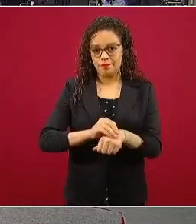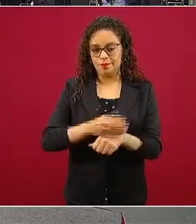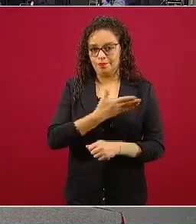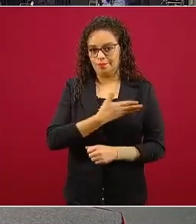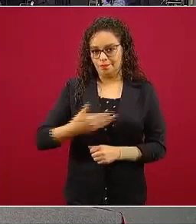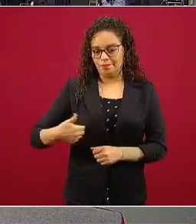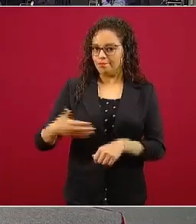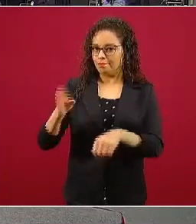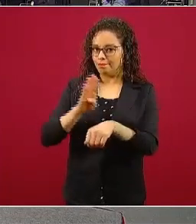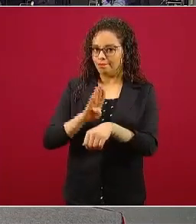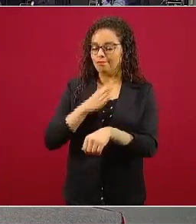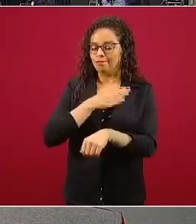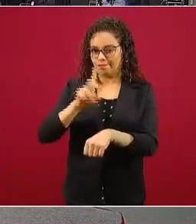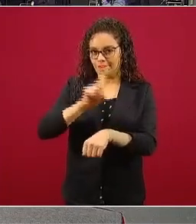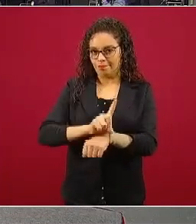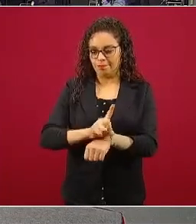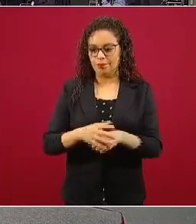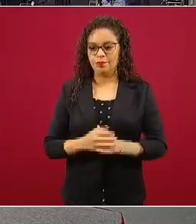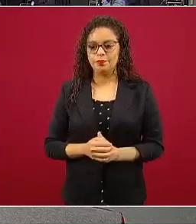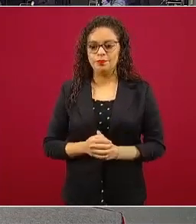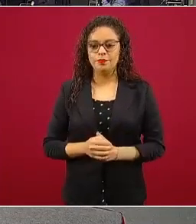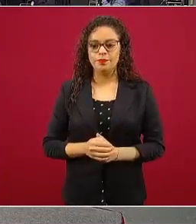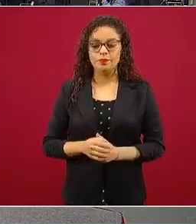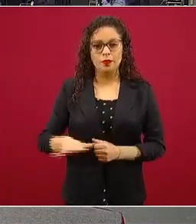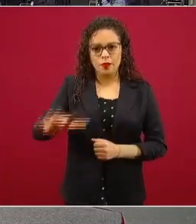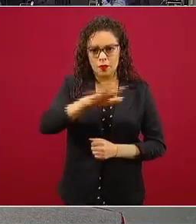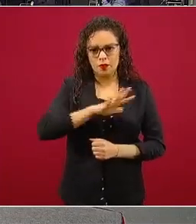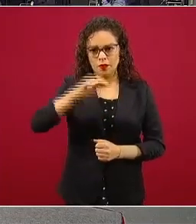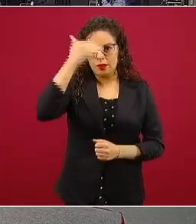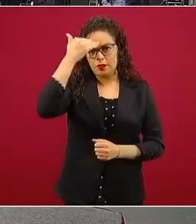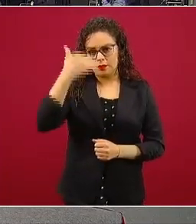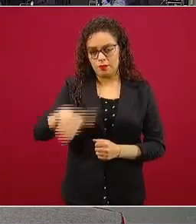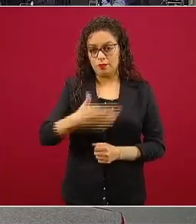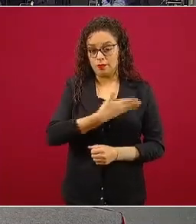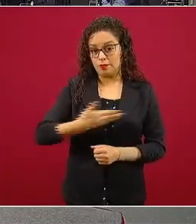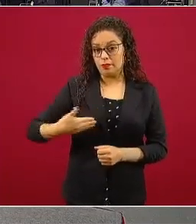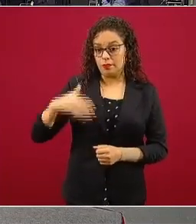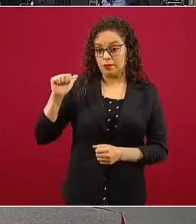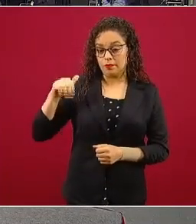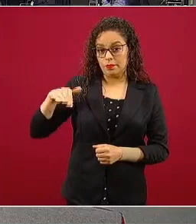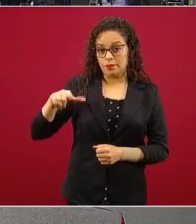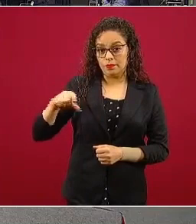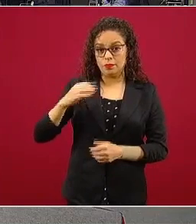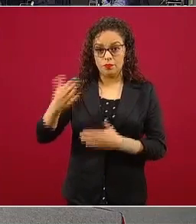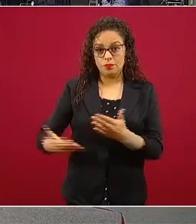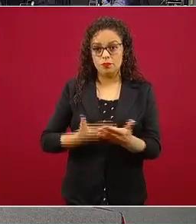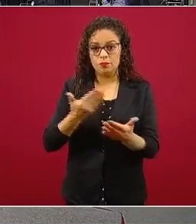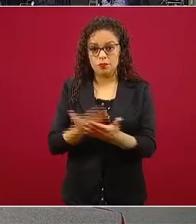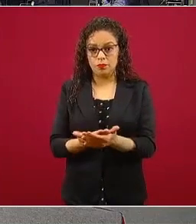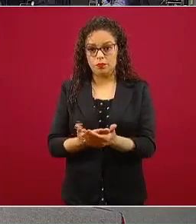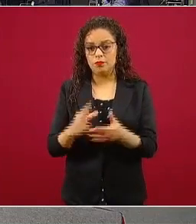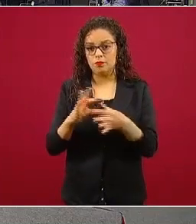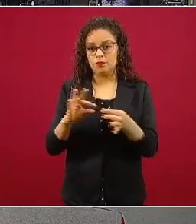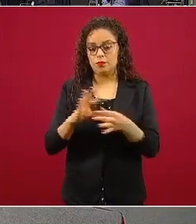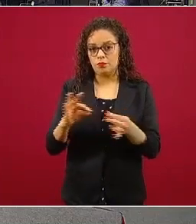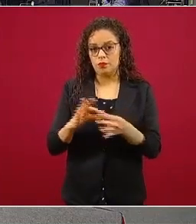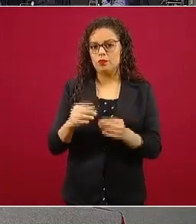buenos días. Como ustedes saben, el presidente López Obrador planteó en la conversación con el